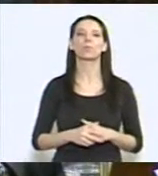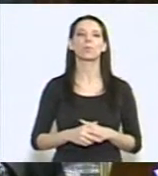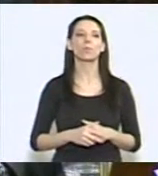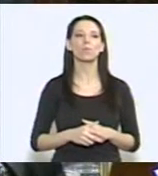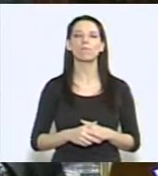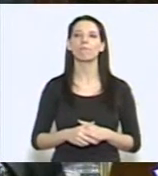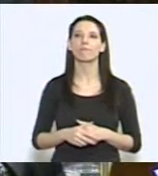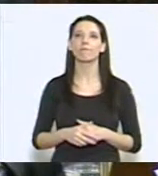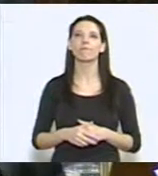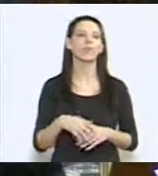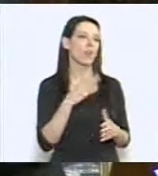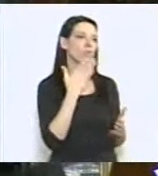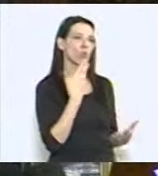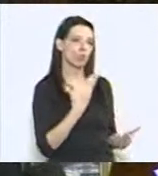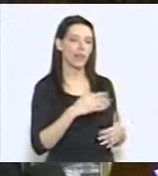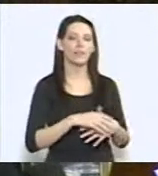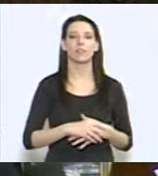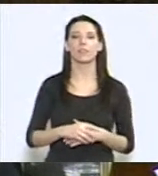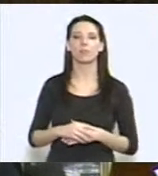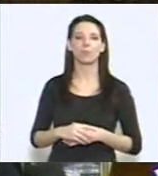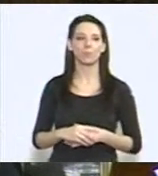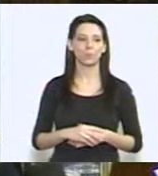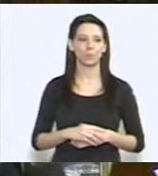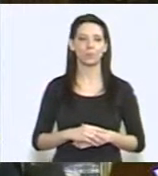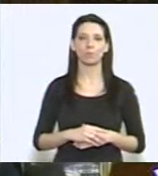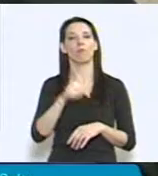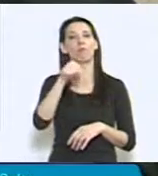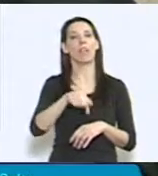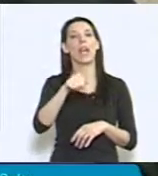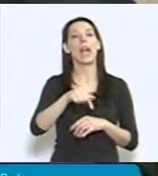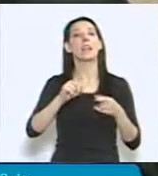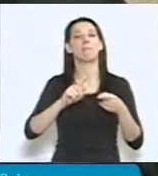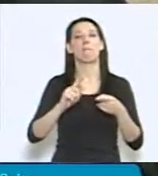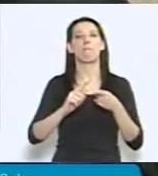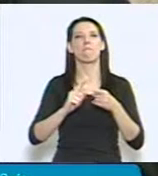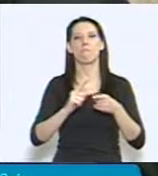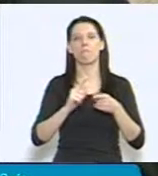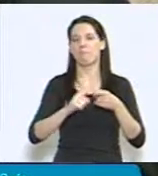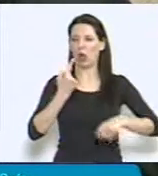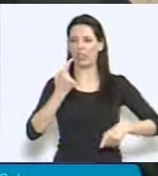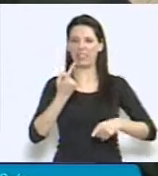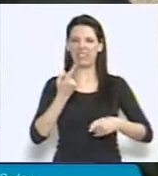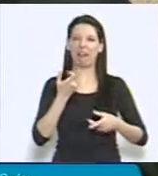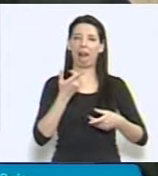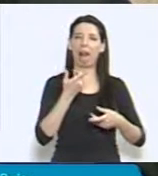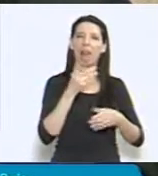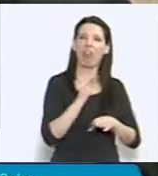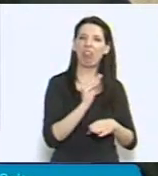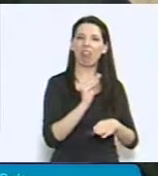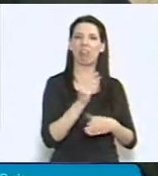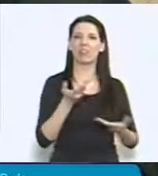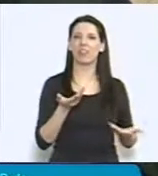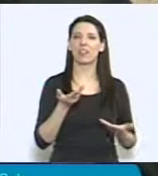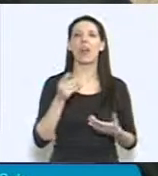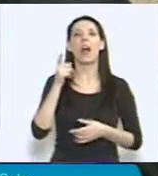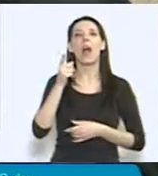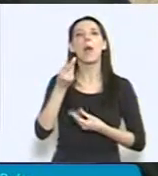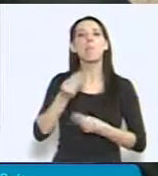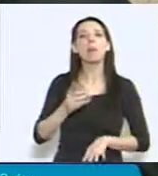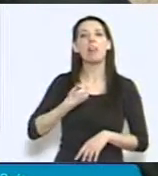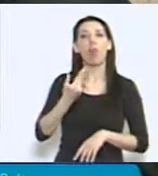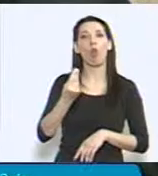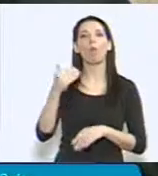Gracias, señora presidenta. Bueno, este proyecto de ley que finalmente institucionaliza y